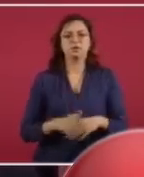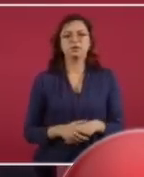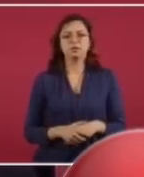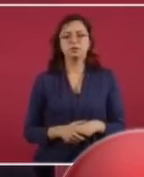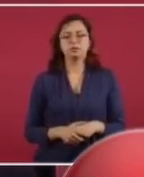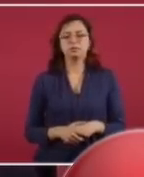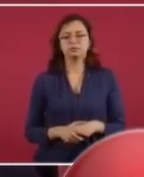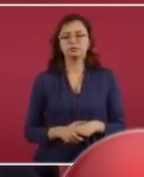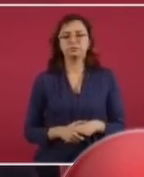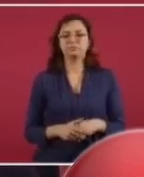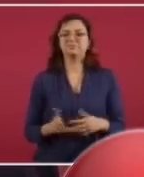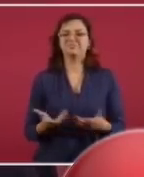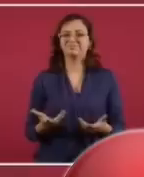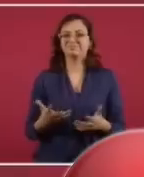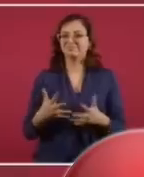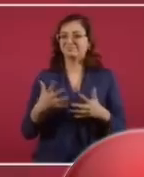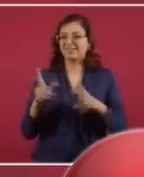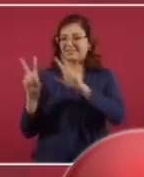y que no se mezcle